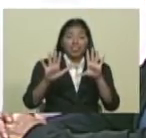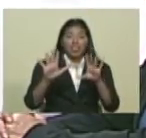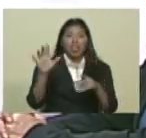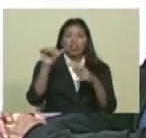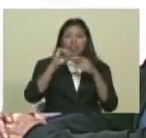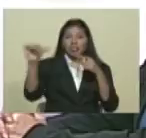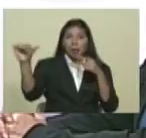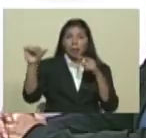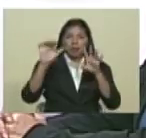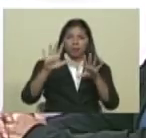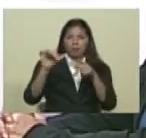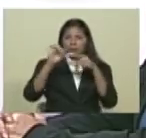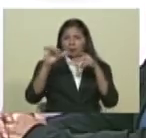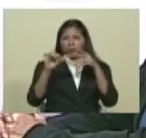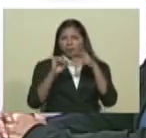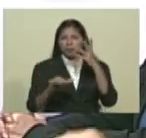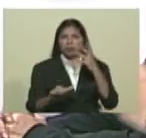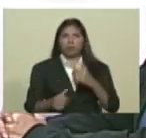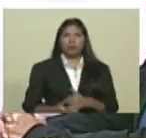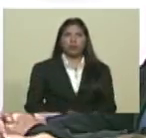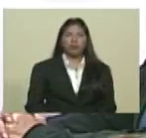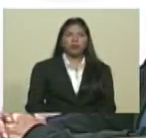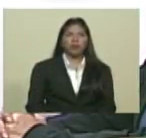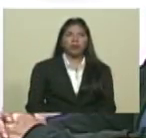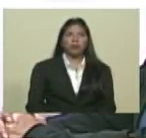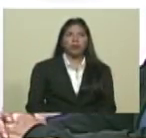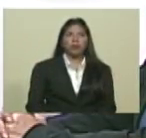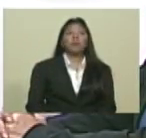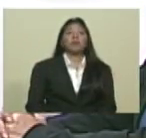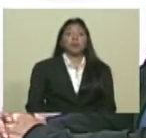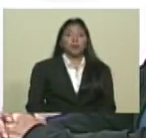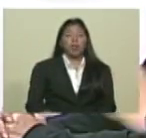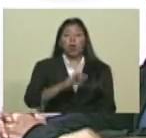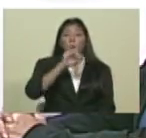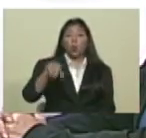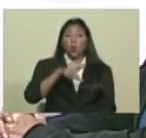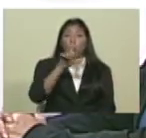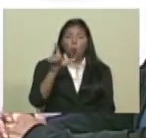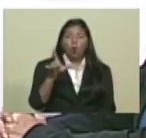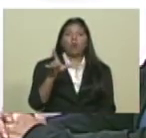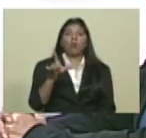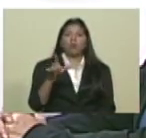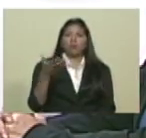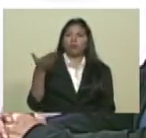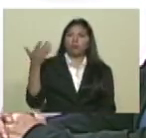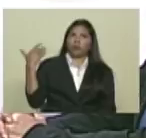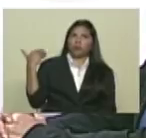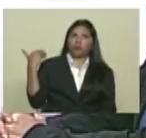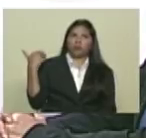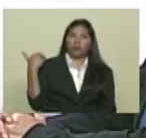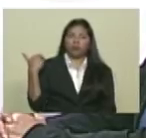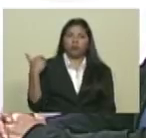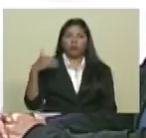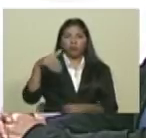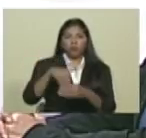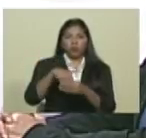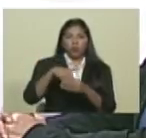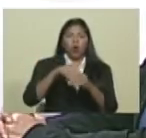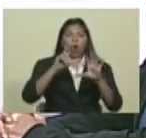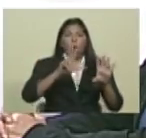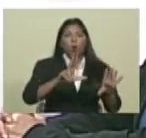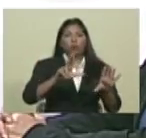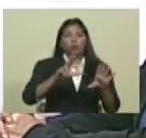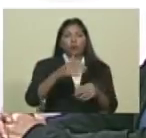10 semanas, un día como hoy, tuvimos el proceso electoral constituyente, donde votaron